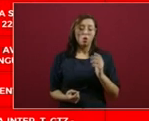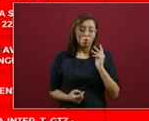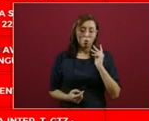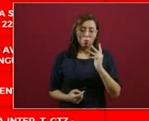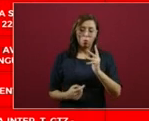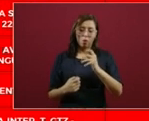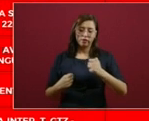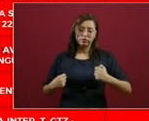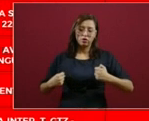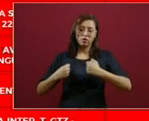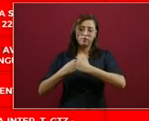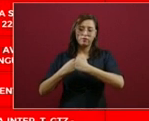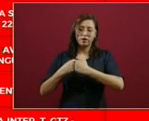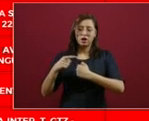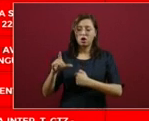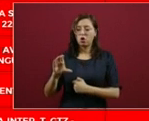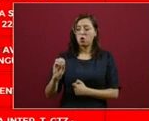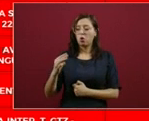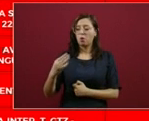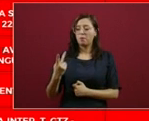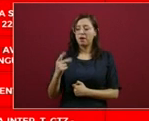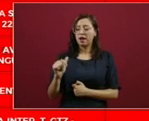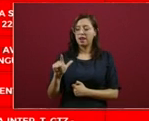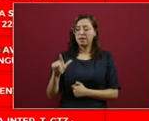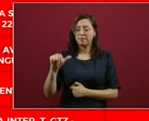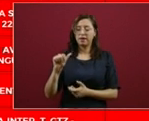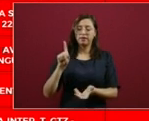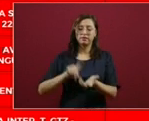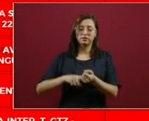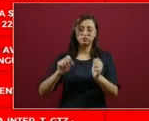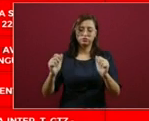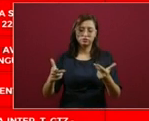en Frontera Comalapa en Chiapas,